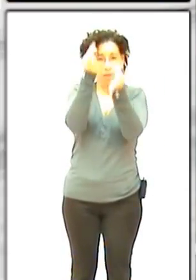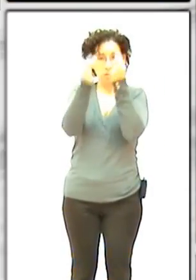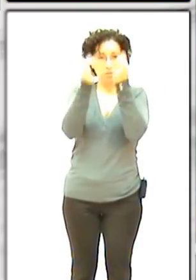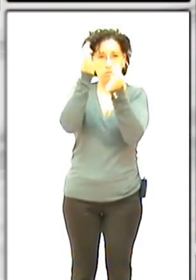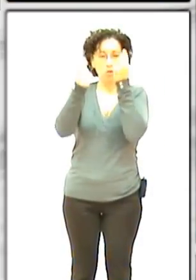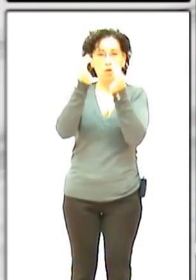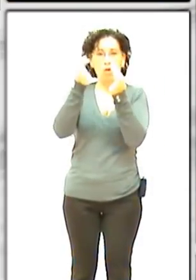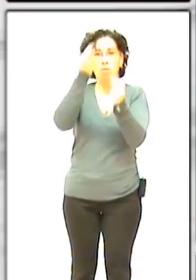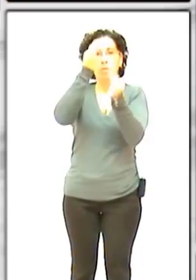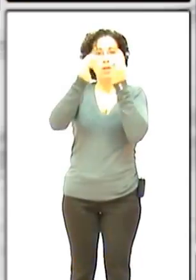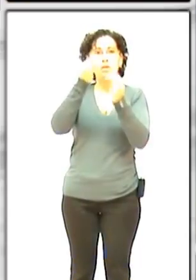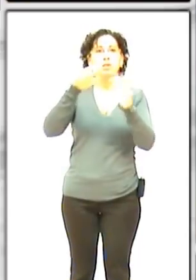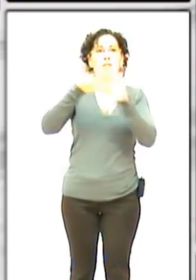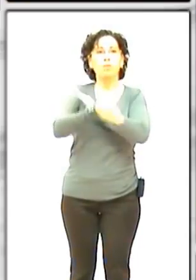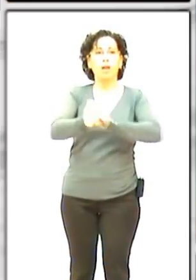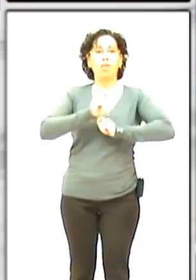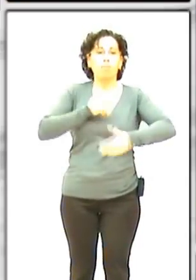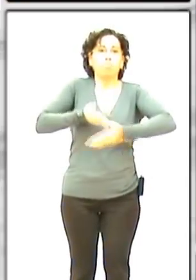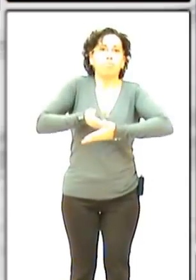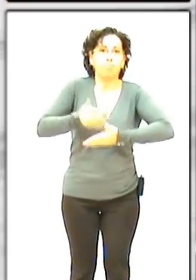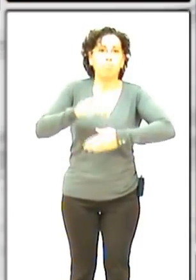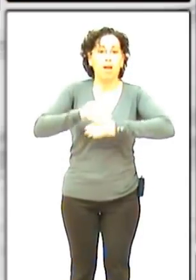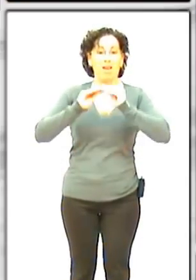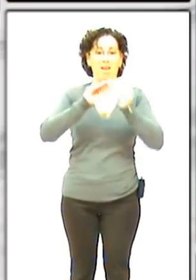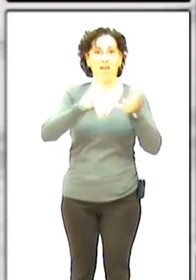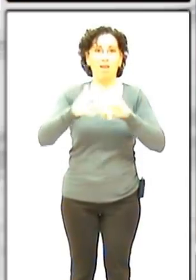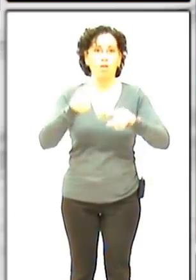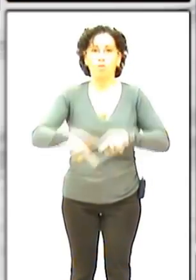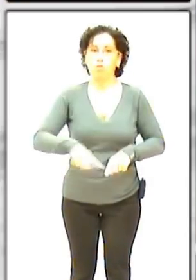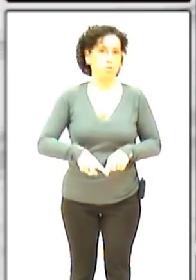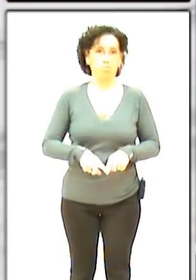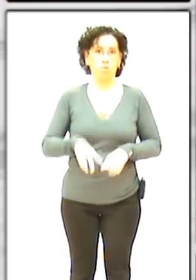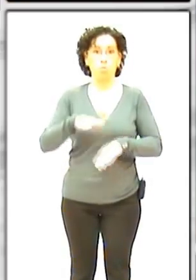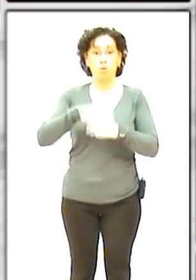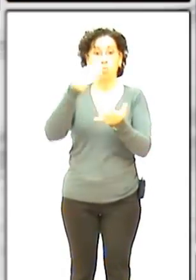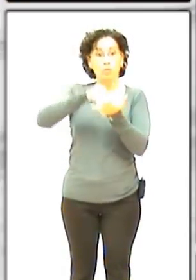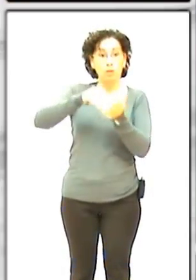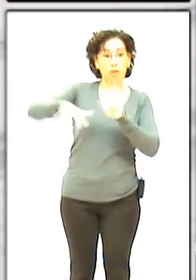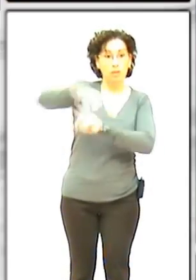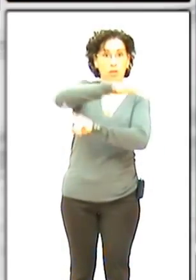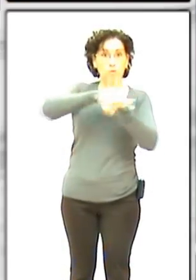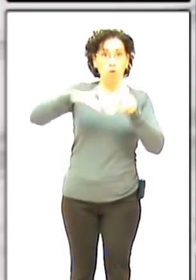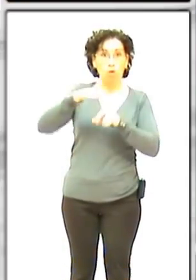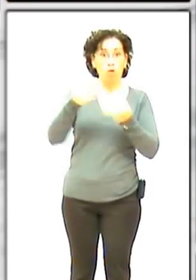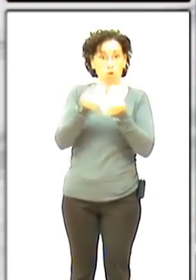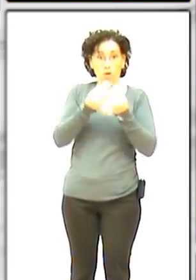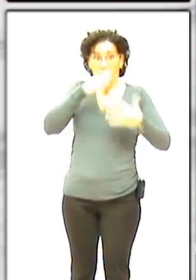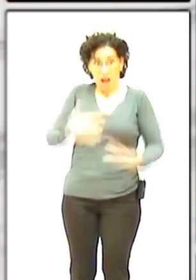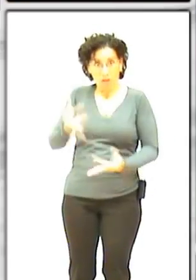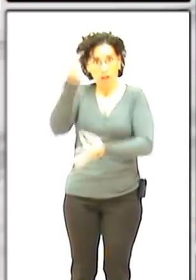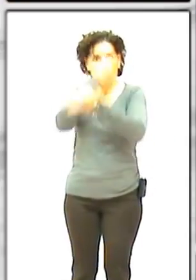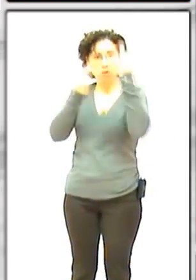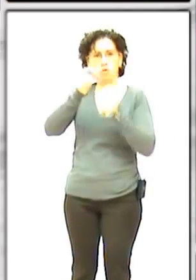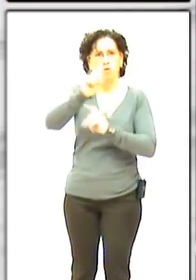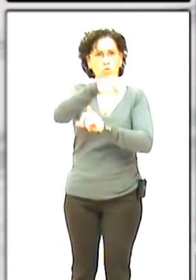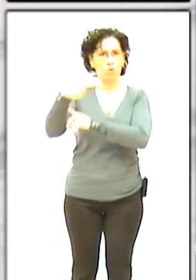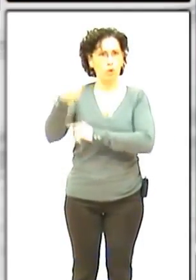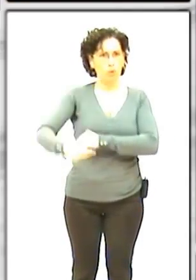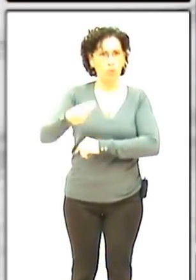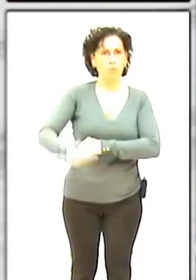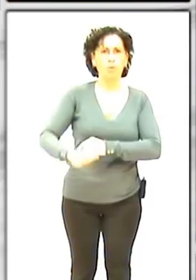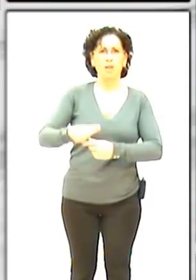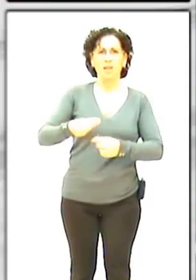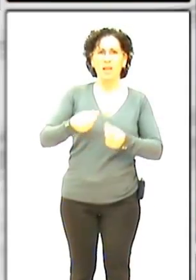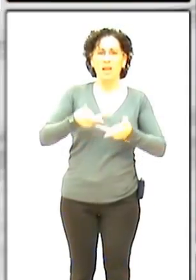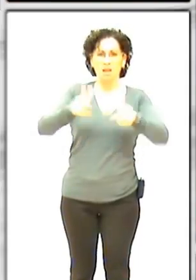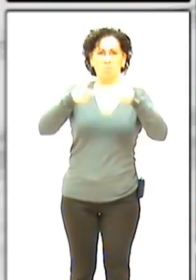insisto, no debería ser un freno para desarrollar cosas, porque hay muchos entornos donde con la precisión actual y ya se consiguen resultados muy buenos y hay miles de licencias